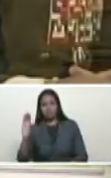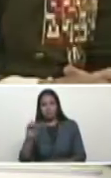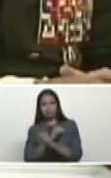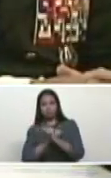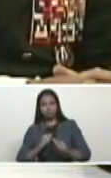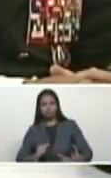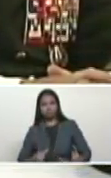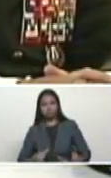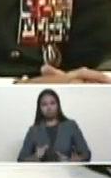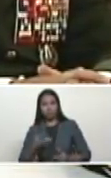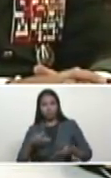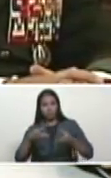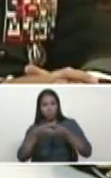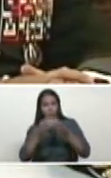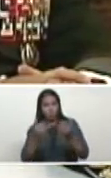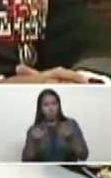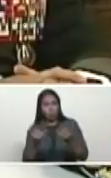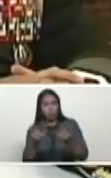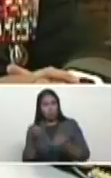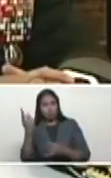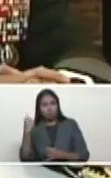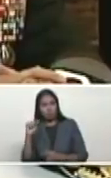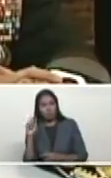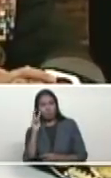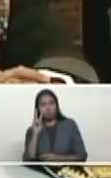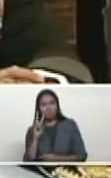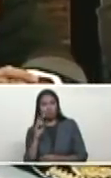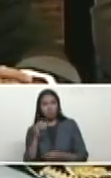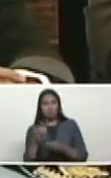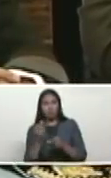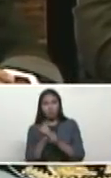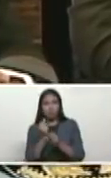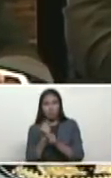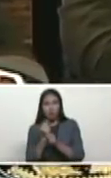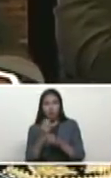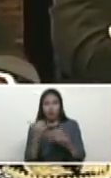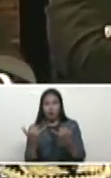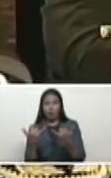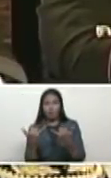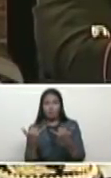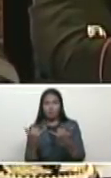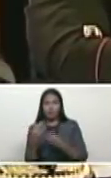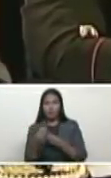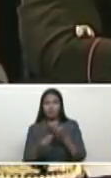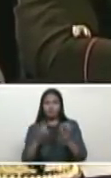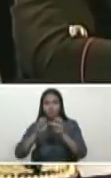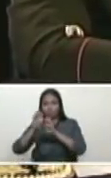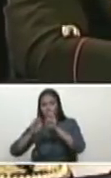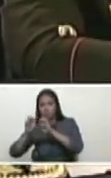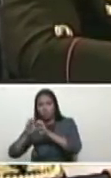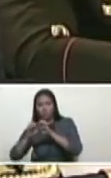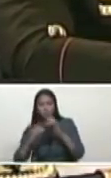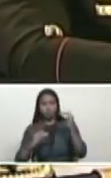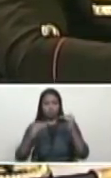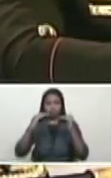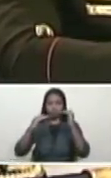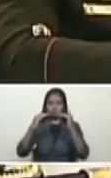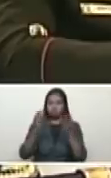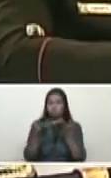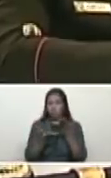reunido tiene la labor de evaluar balancear